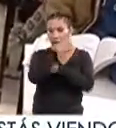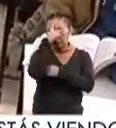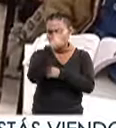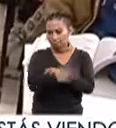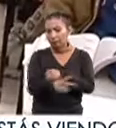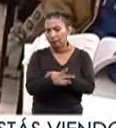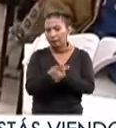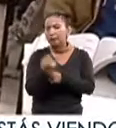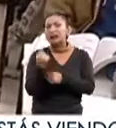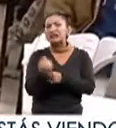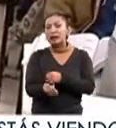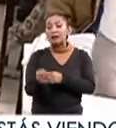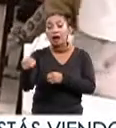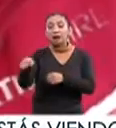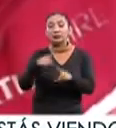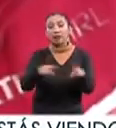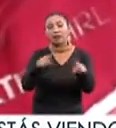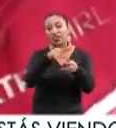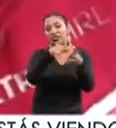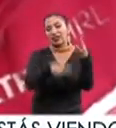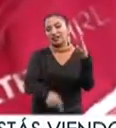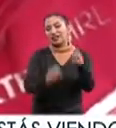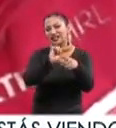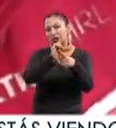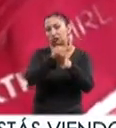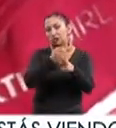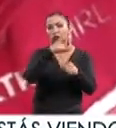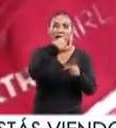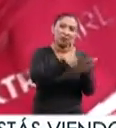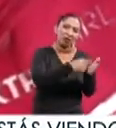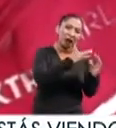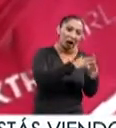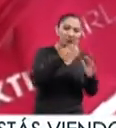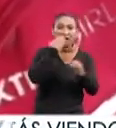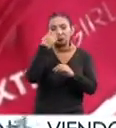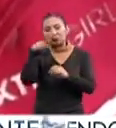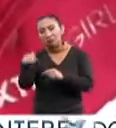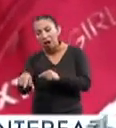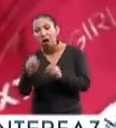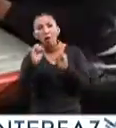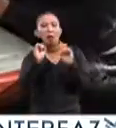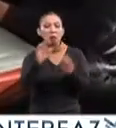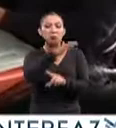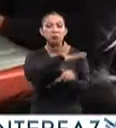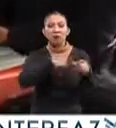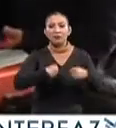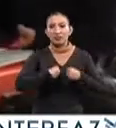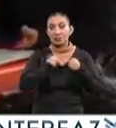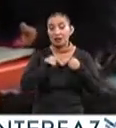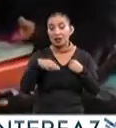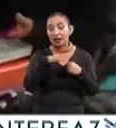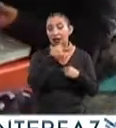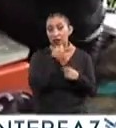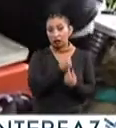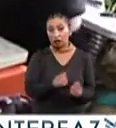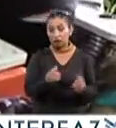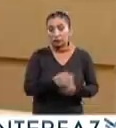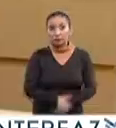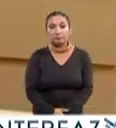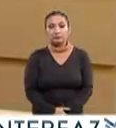Educación de México que se trata de diversas situaciones, tanto en casa, en la escuela o el entorno en que se desenvuelven los